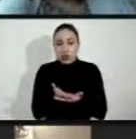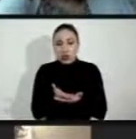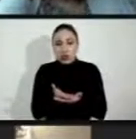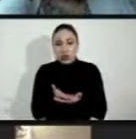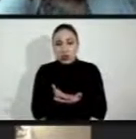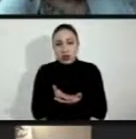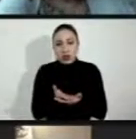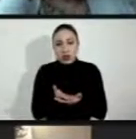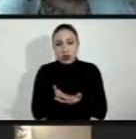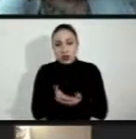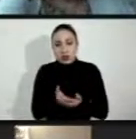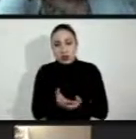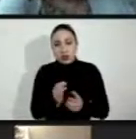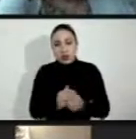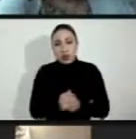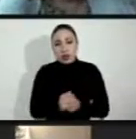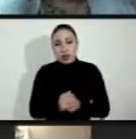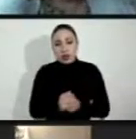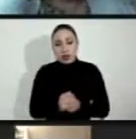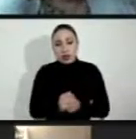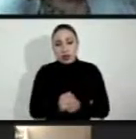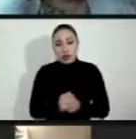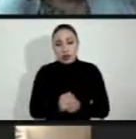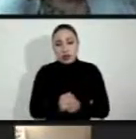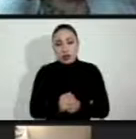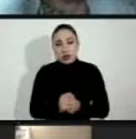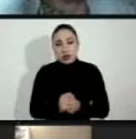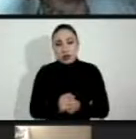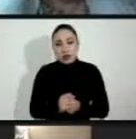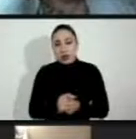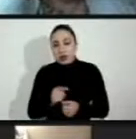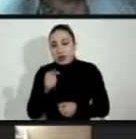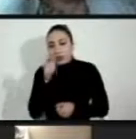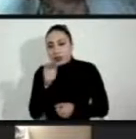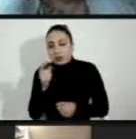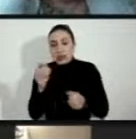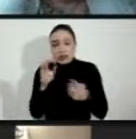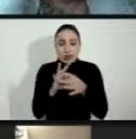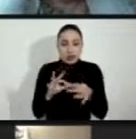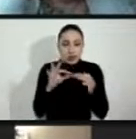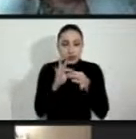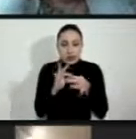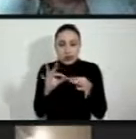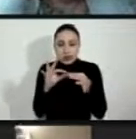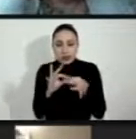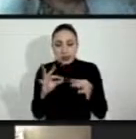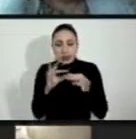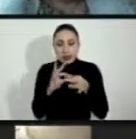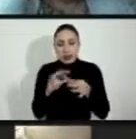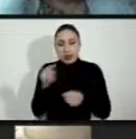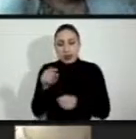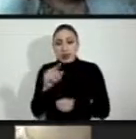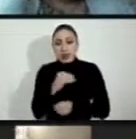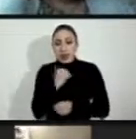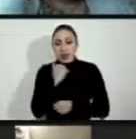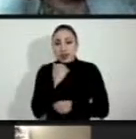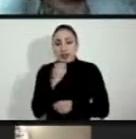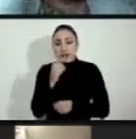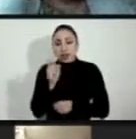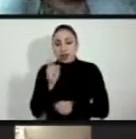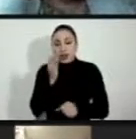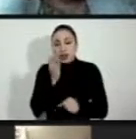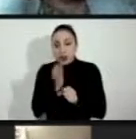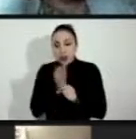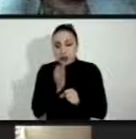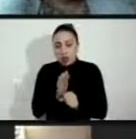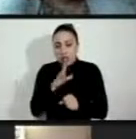público su punto de acuerdo y que es reforzar los programas que ya actualmente se han implementado para